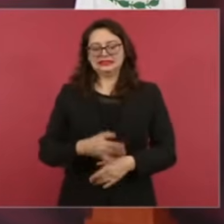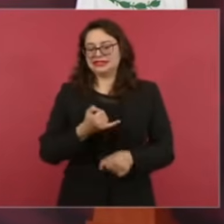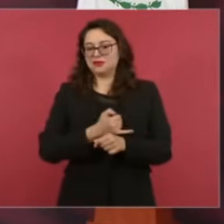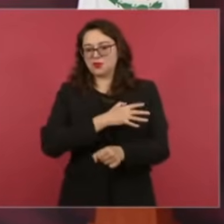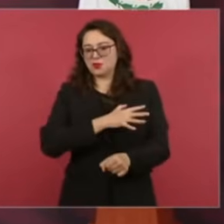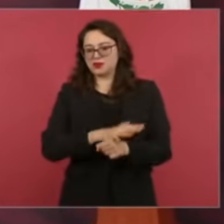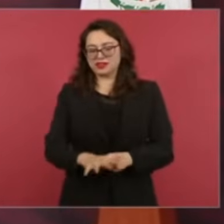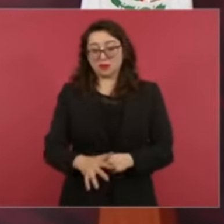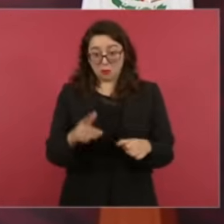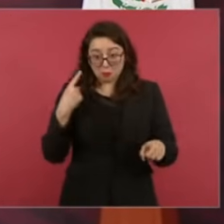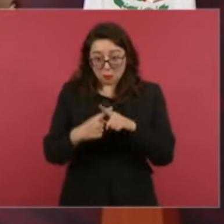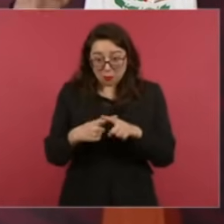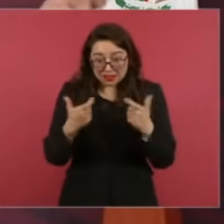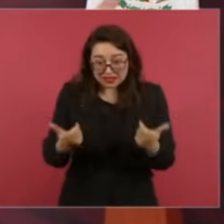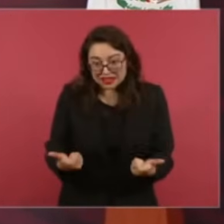son